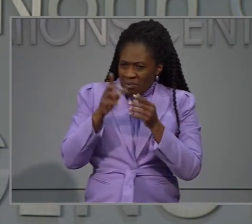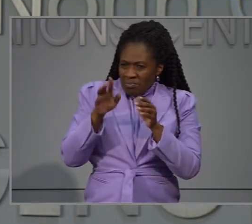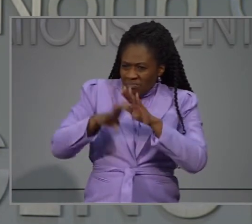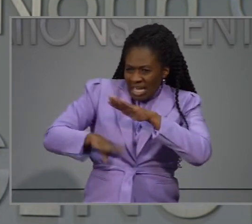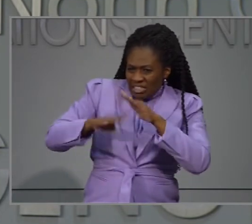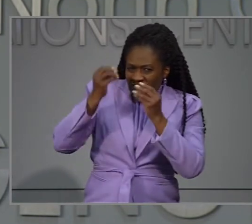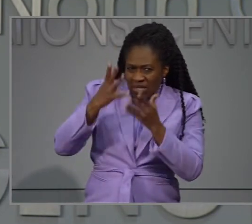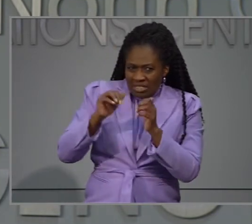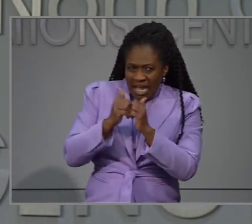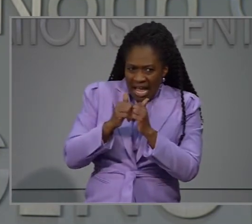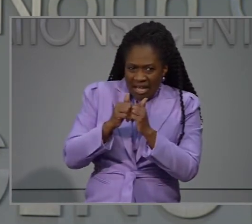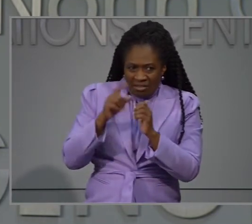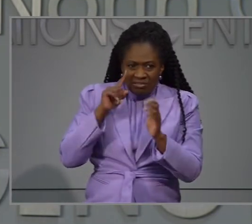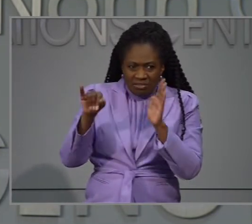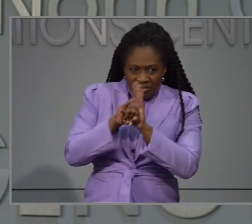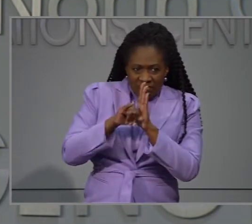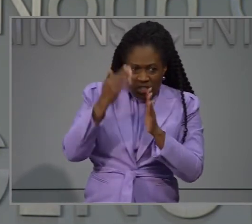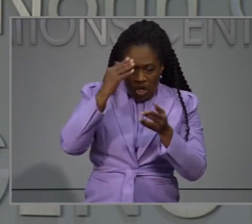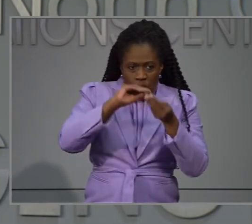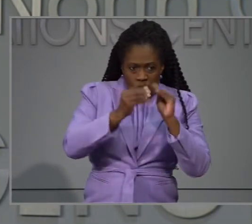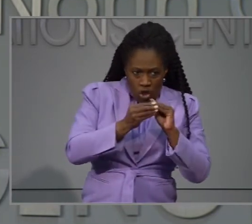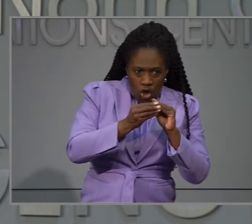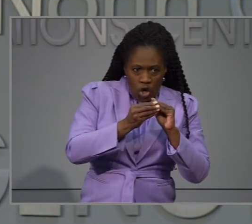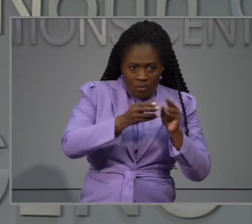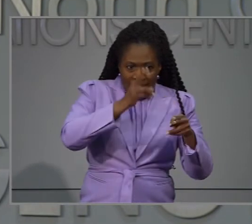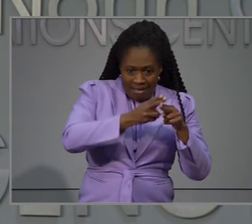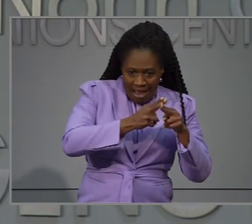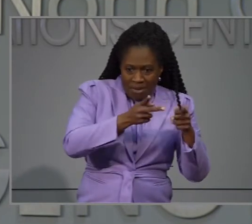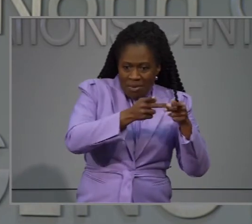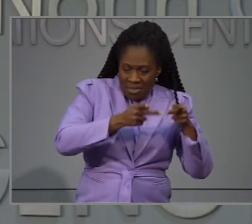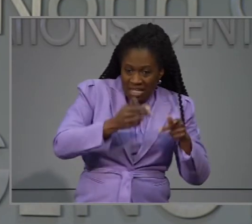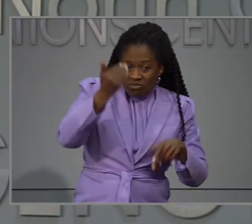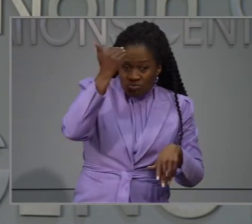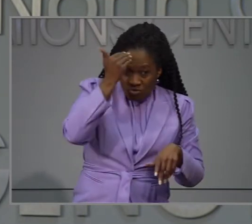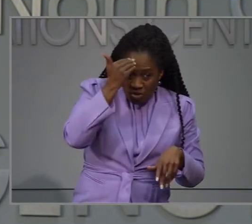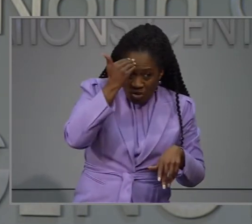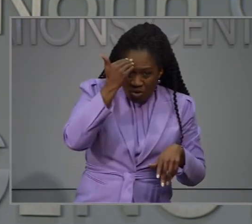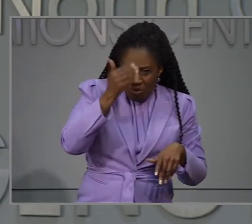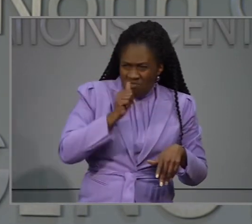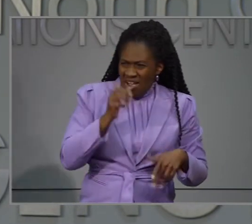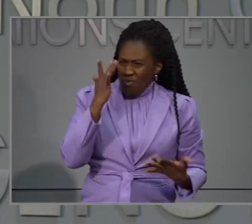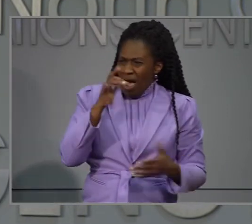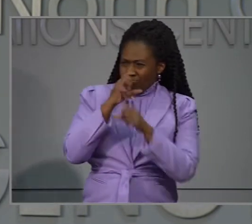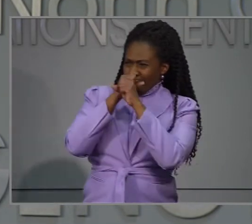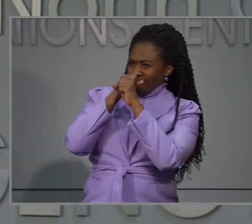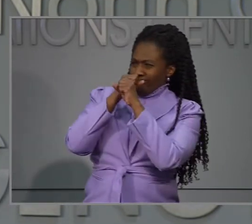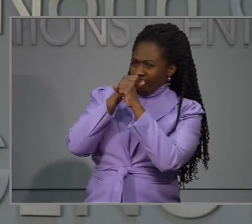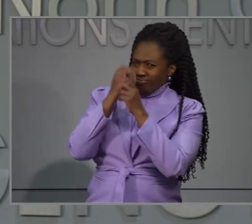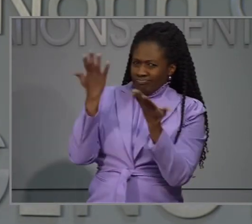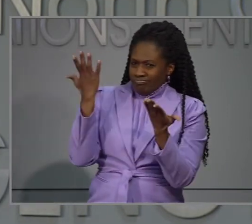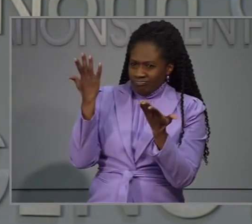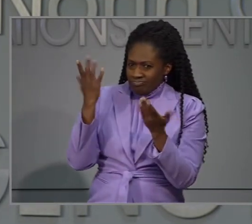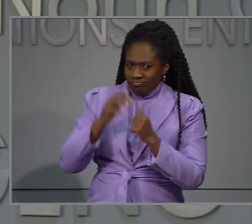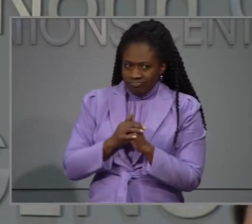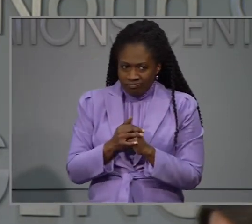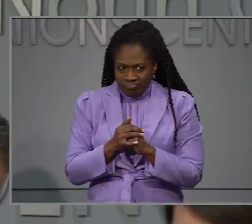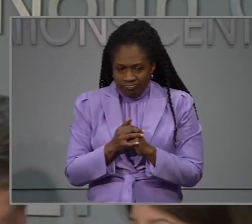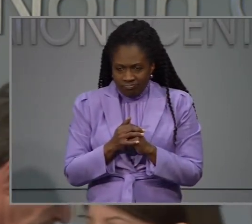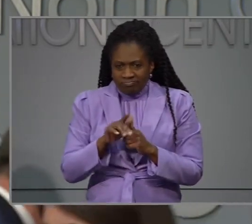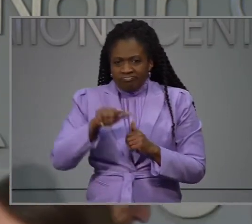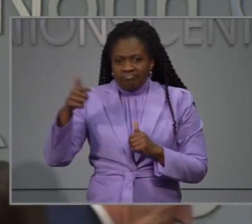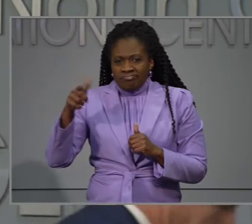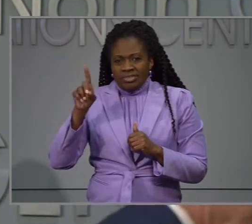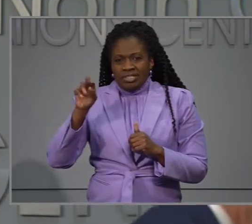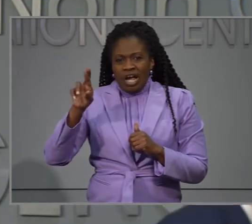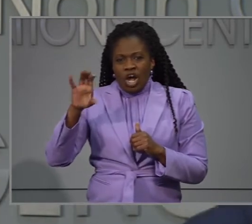pudieran dar información identifican te el personal y porque no es en un proceso para que sea más transparente